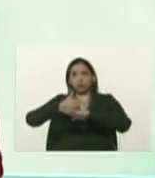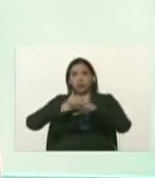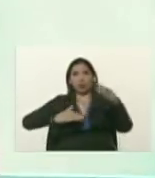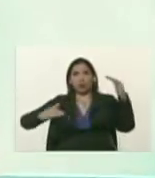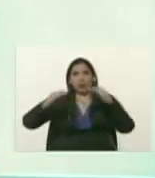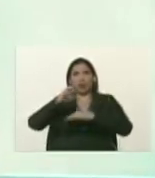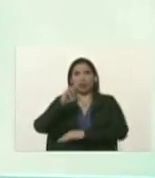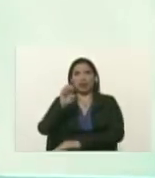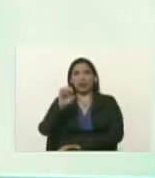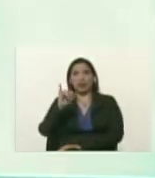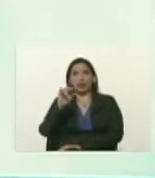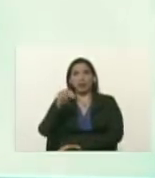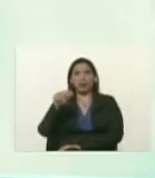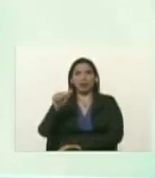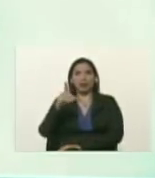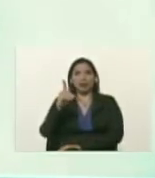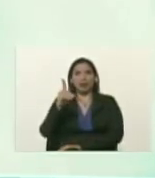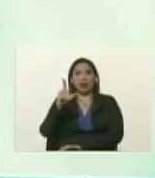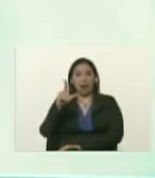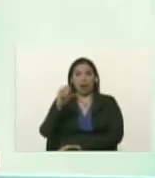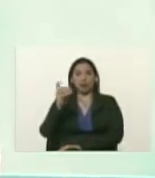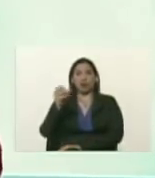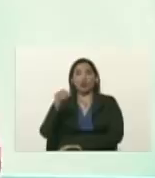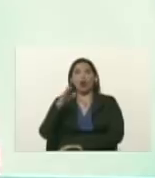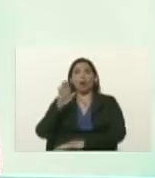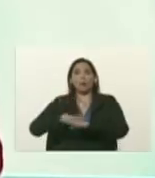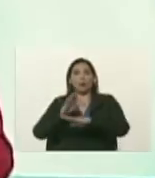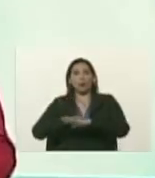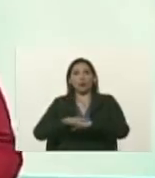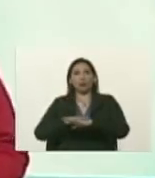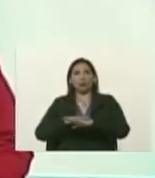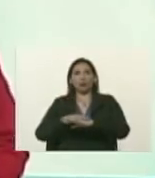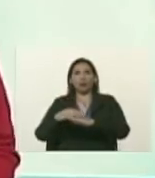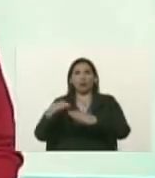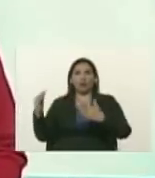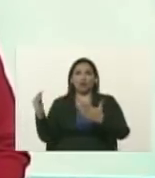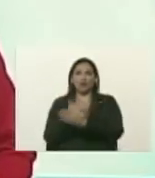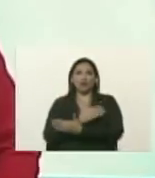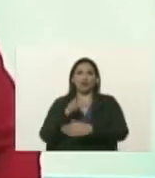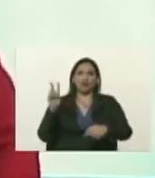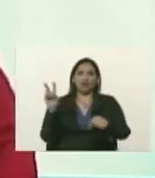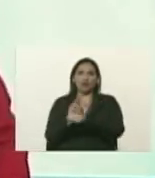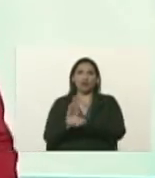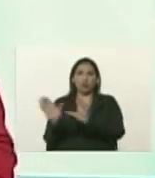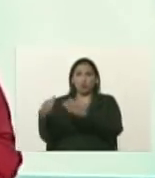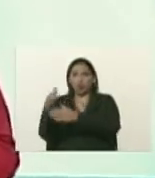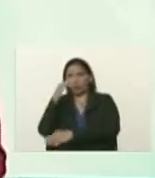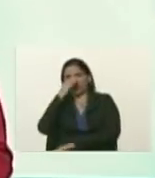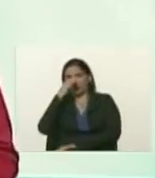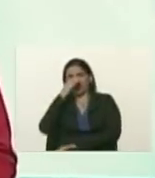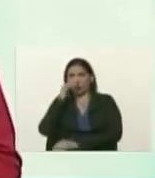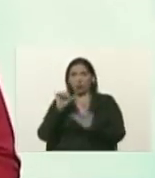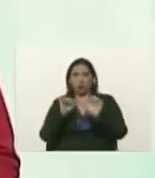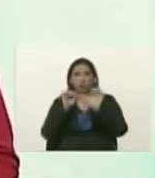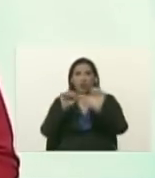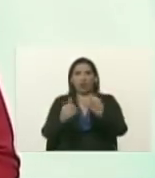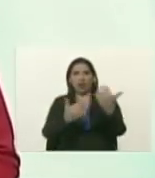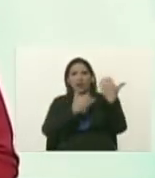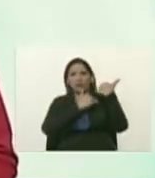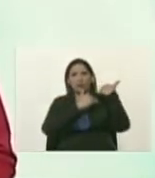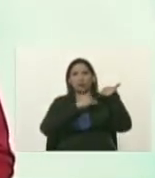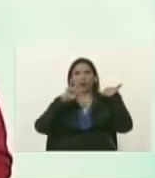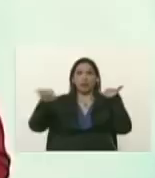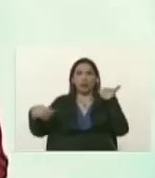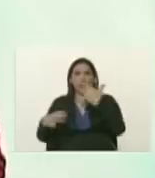Reinaldo Muñoz. Esto a propósito del delito continuado por parte de esta organización criminal encabezada por